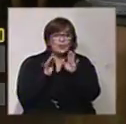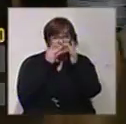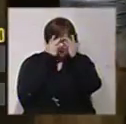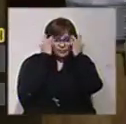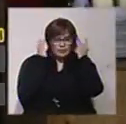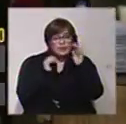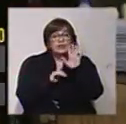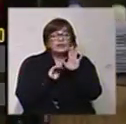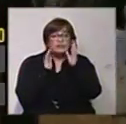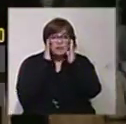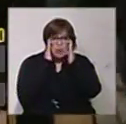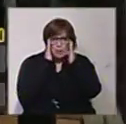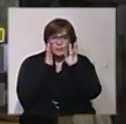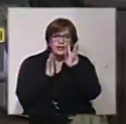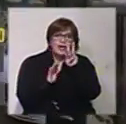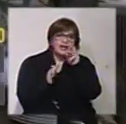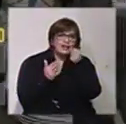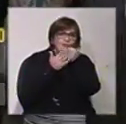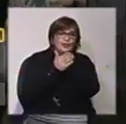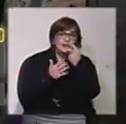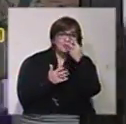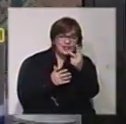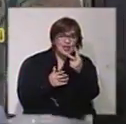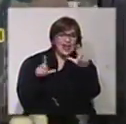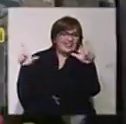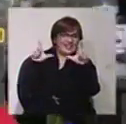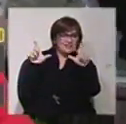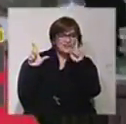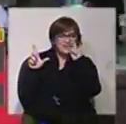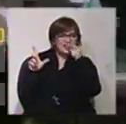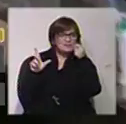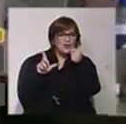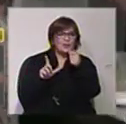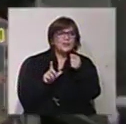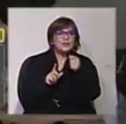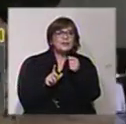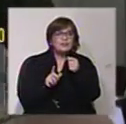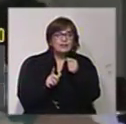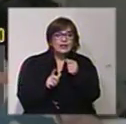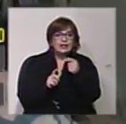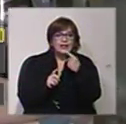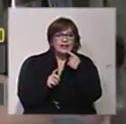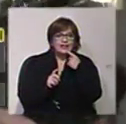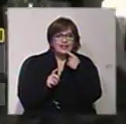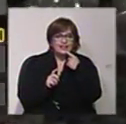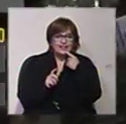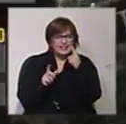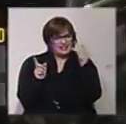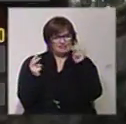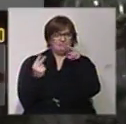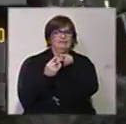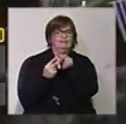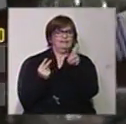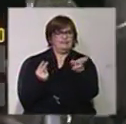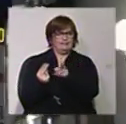poquitito. Mirá, me estoy viendo allá en el fondo, porque estamos en la pantalla mismo del alemán. Estamos allá arriba. Ah, y es bravo verme, ¿eh? Qué